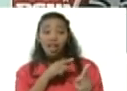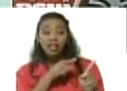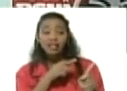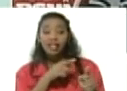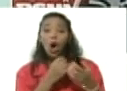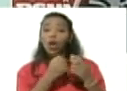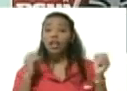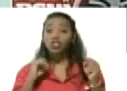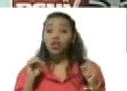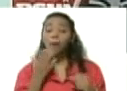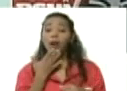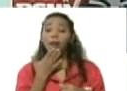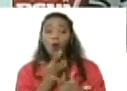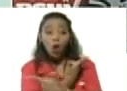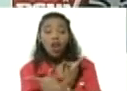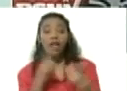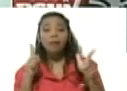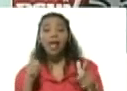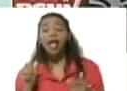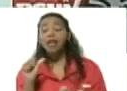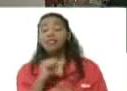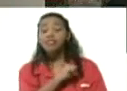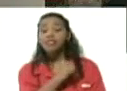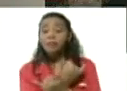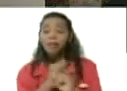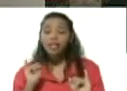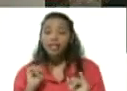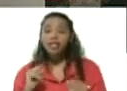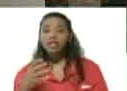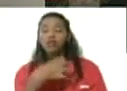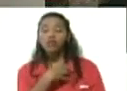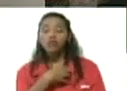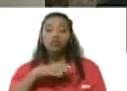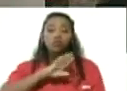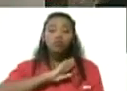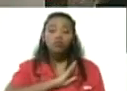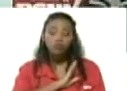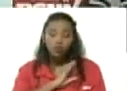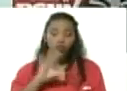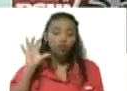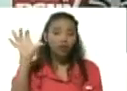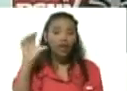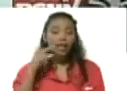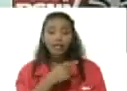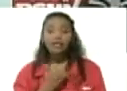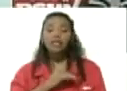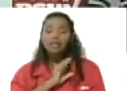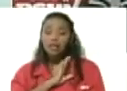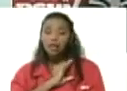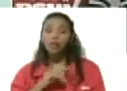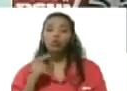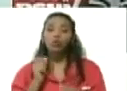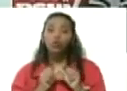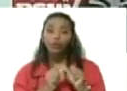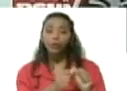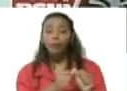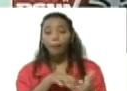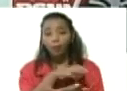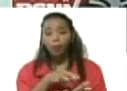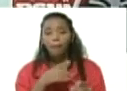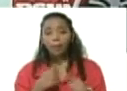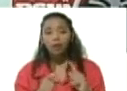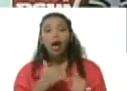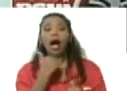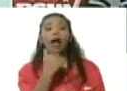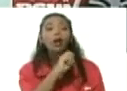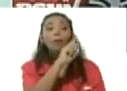sean independientes, soberanas del dominio de otro país, tendremos esos problemas. Si hay alguna